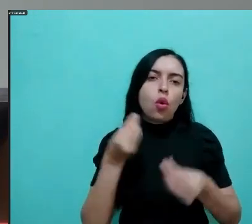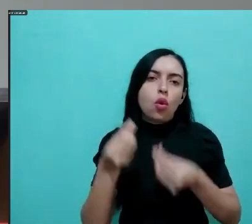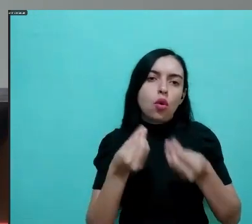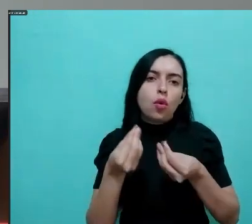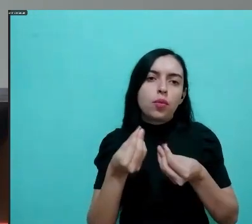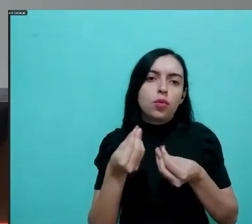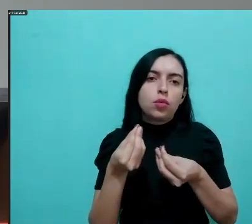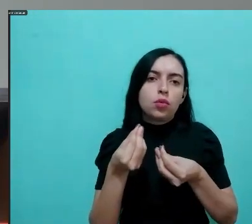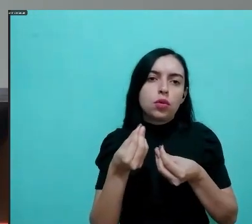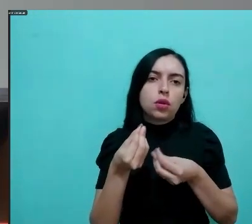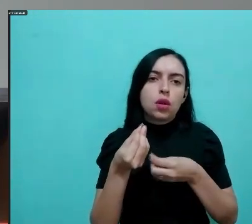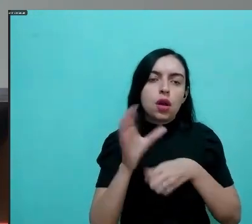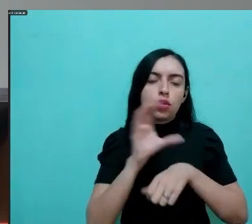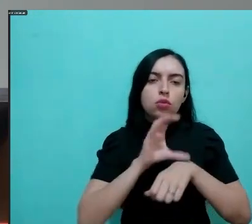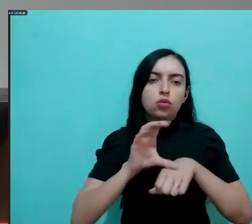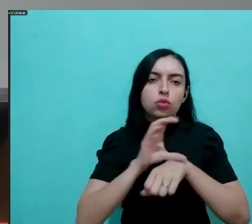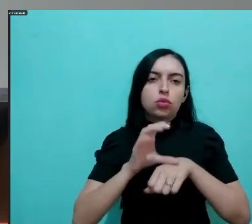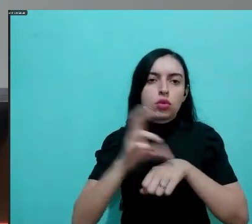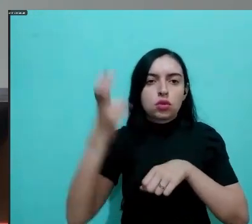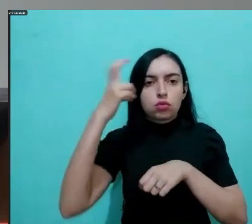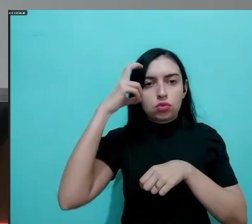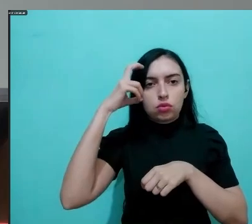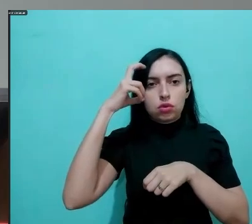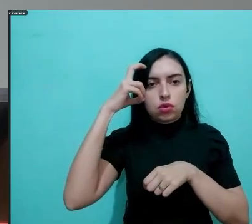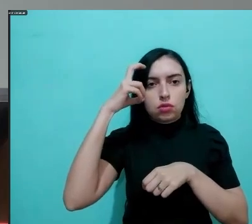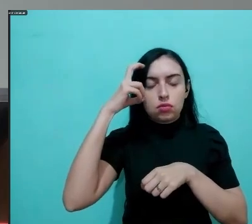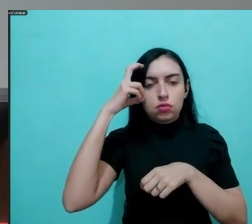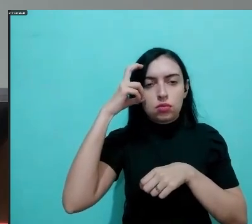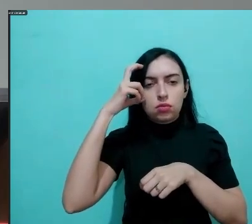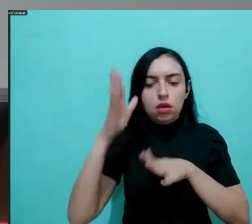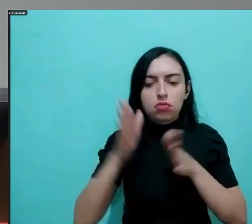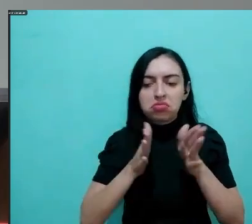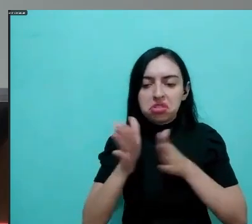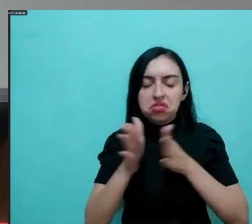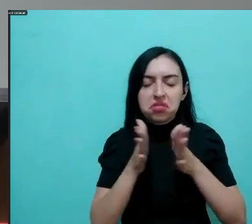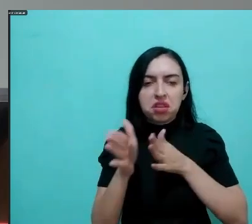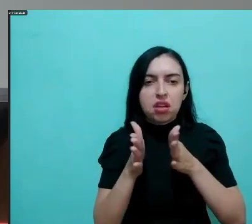esa cultura constitucional ha cambiado